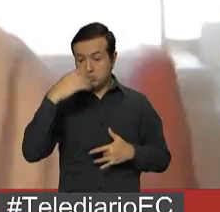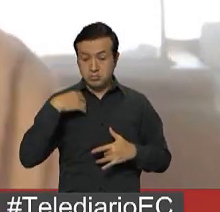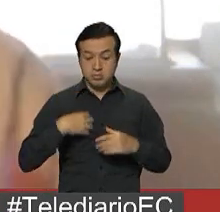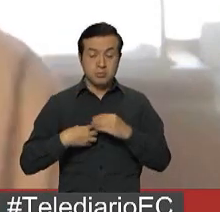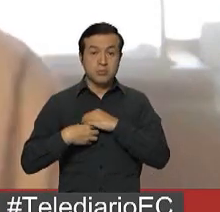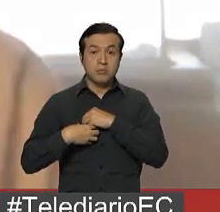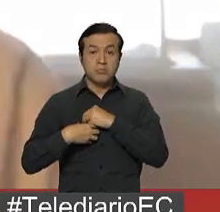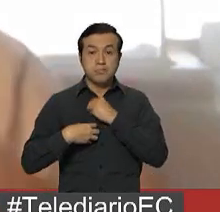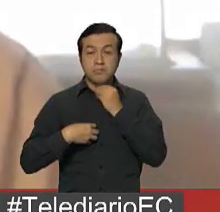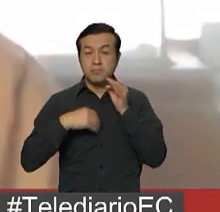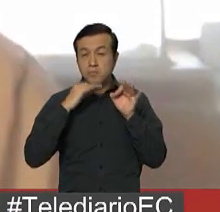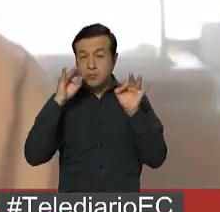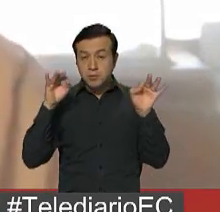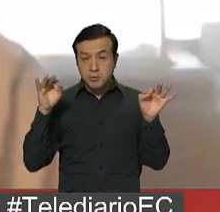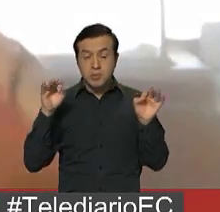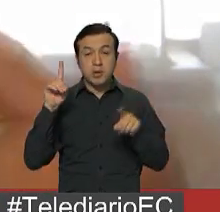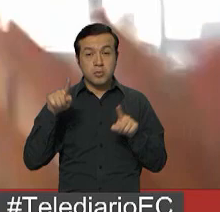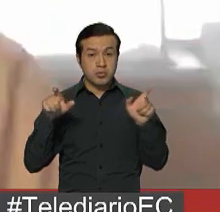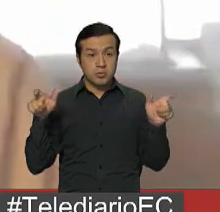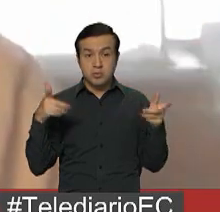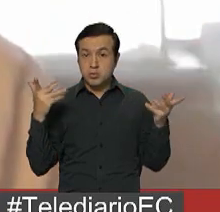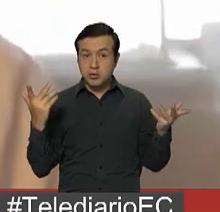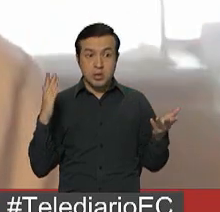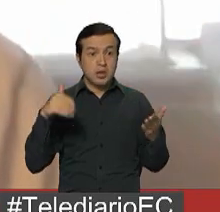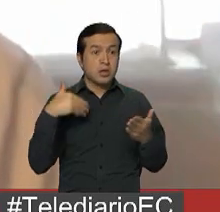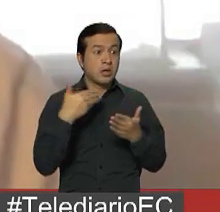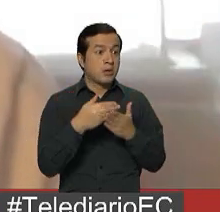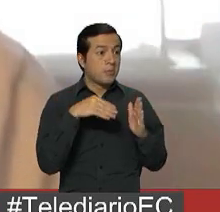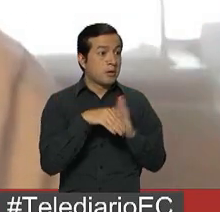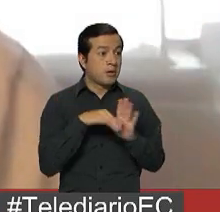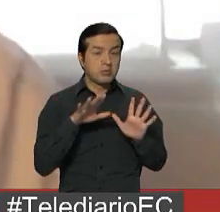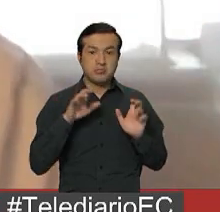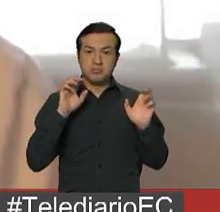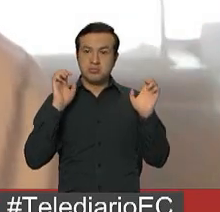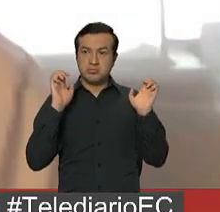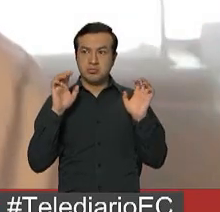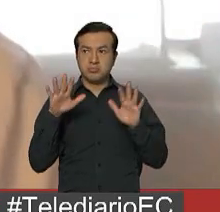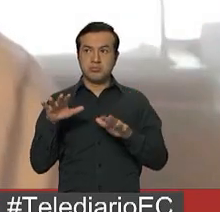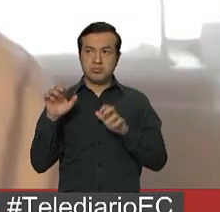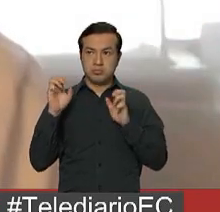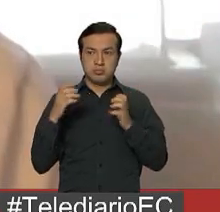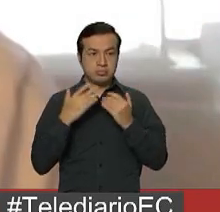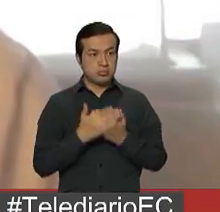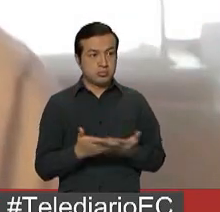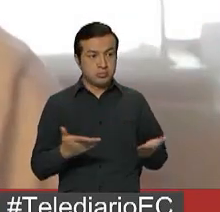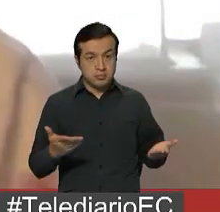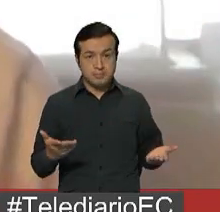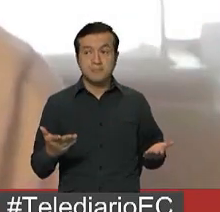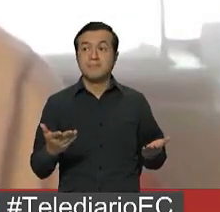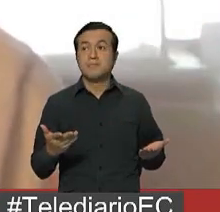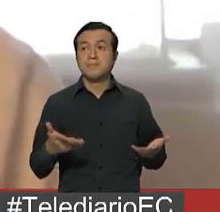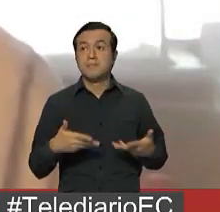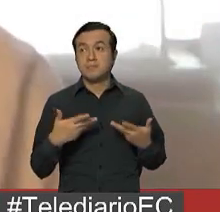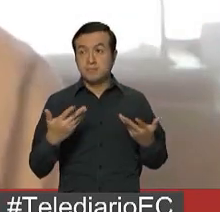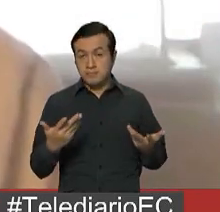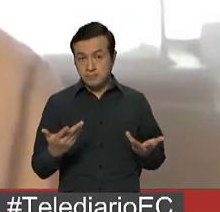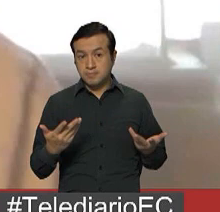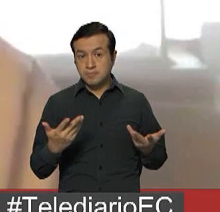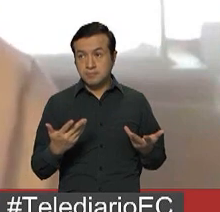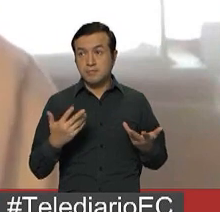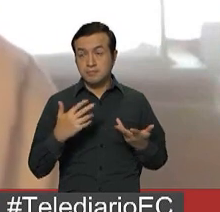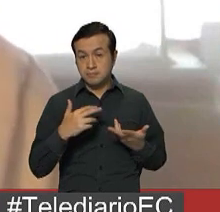ha hecho que las personas no acudan a las instituciones financieras lo cual es también tiene sus